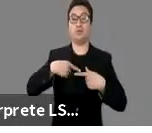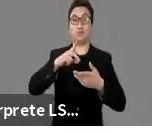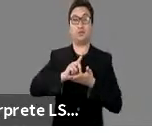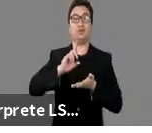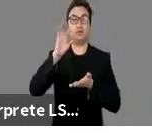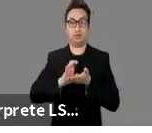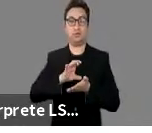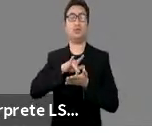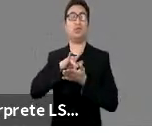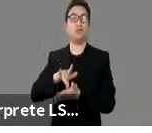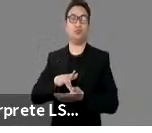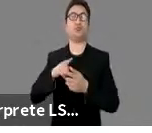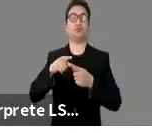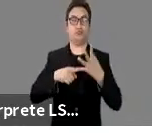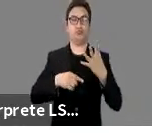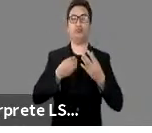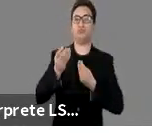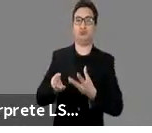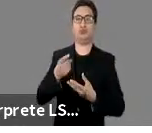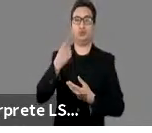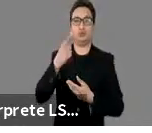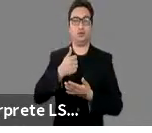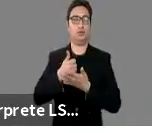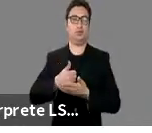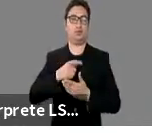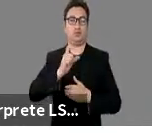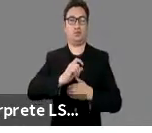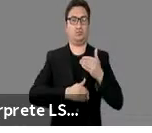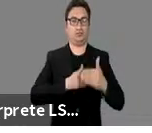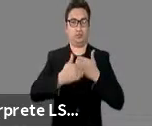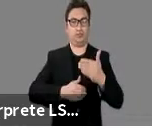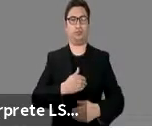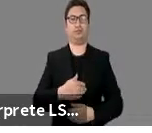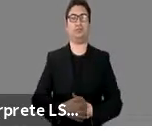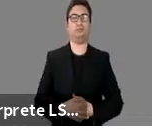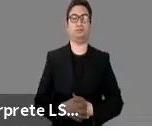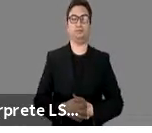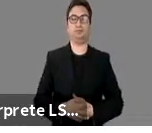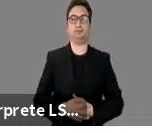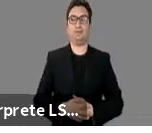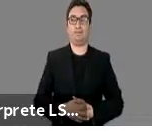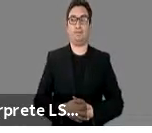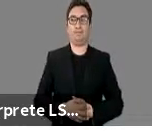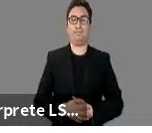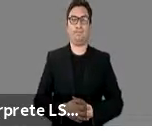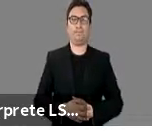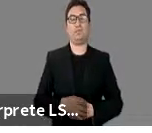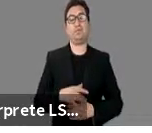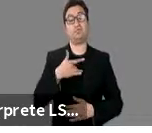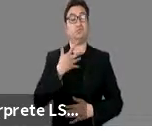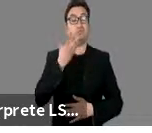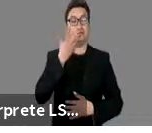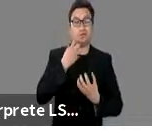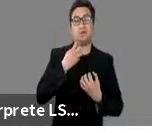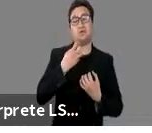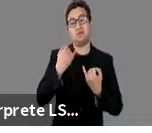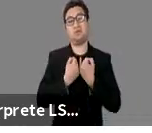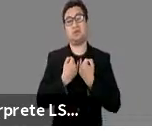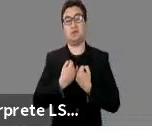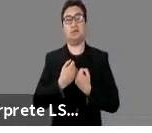apoyos dentro de los procedimientos. Con gran tristeza vi que no transitaron las reformas a los